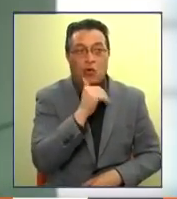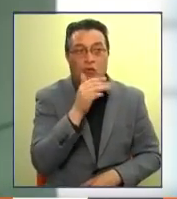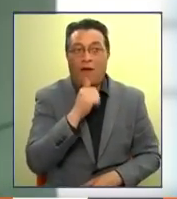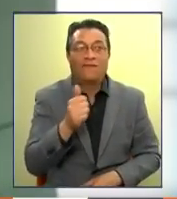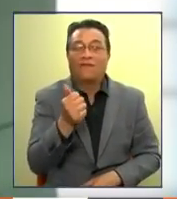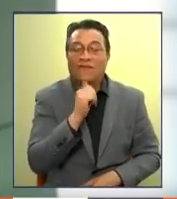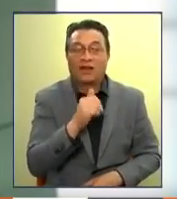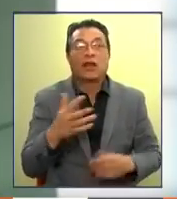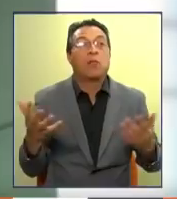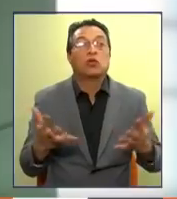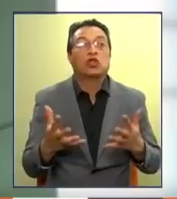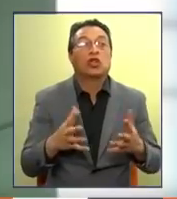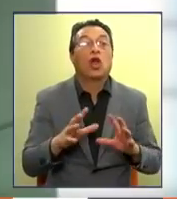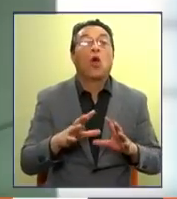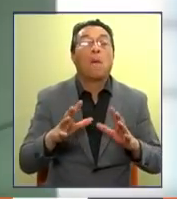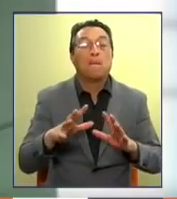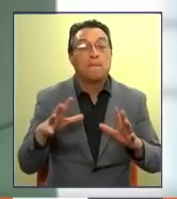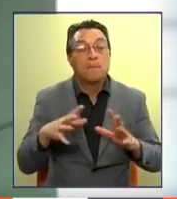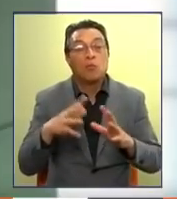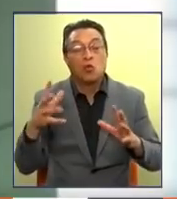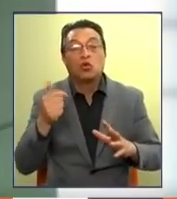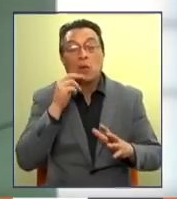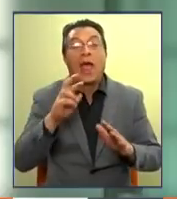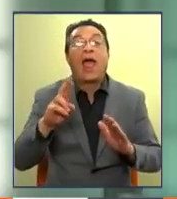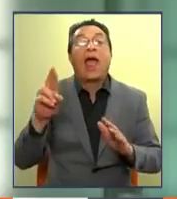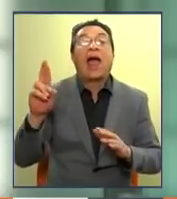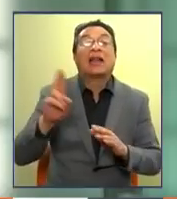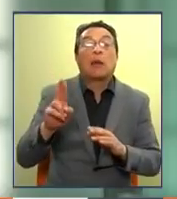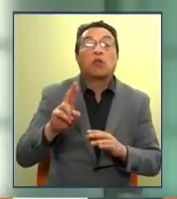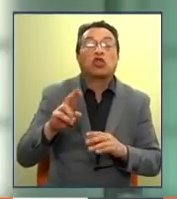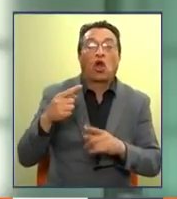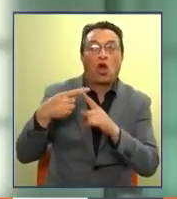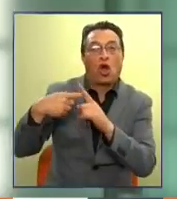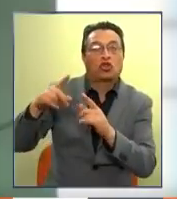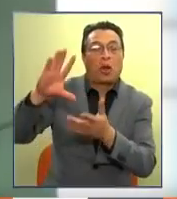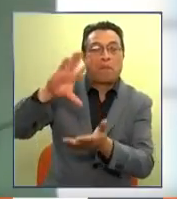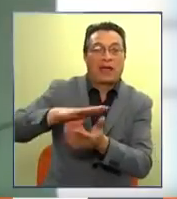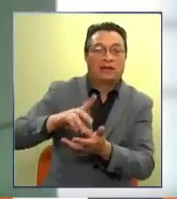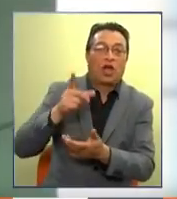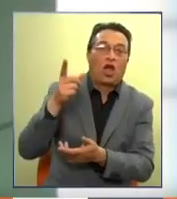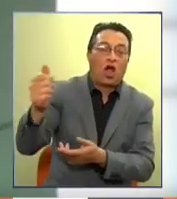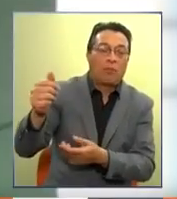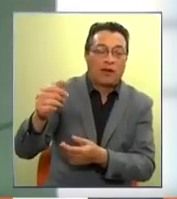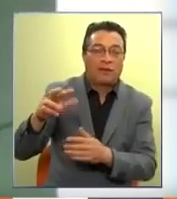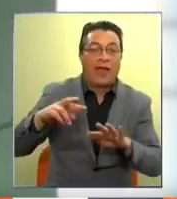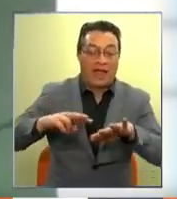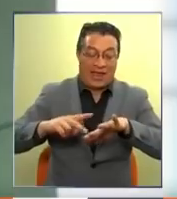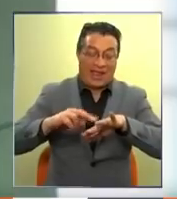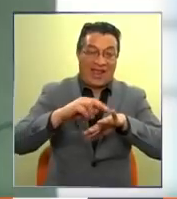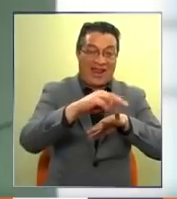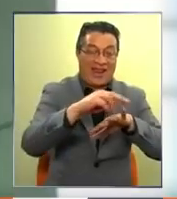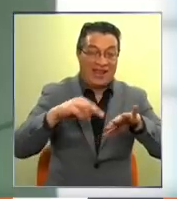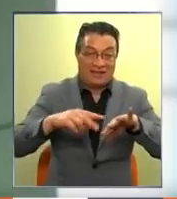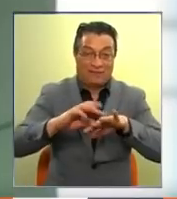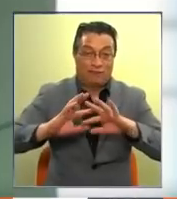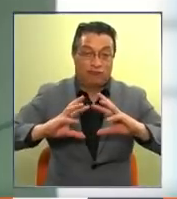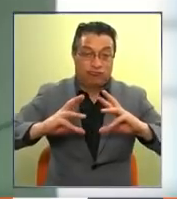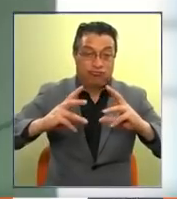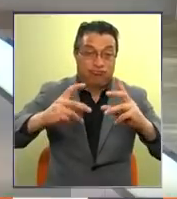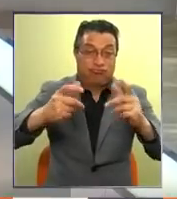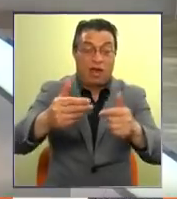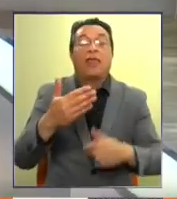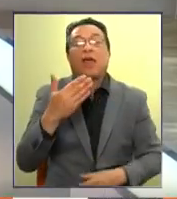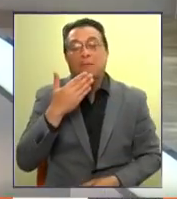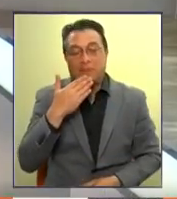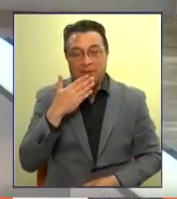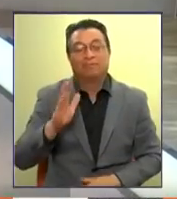todavía porque son muchos con repuestos importados, con partes que tienen que ser importadas, las escaleras mecánicas también. No obstante, como bien señaló